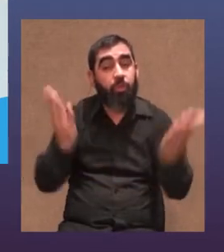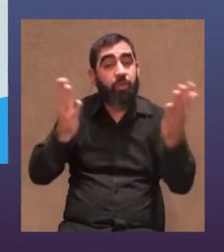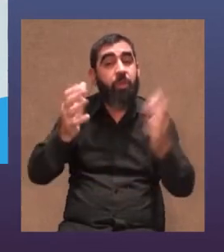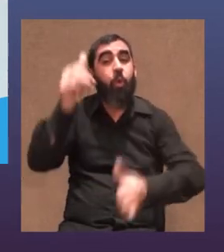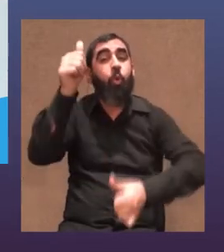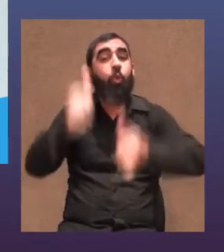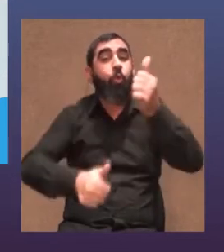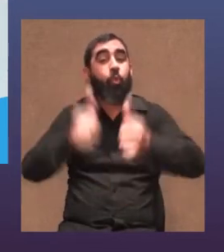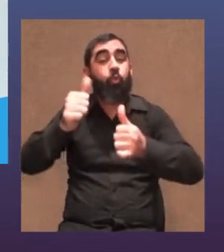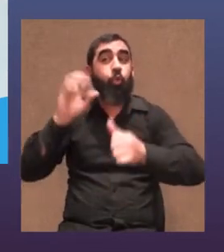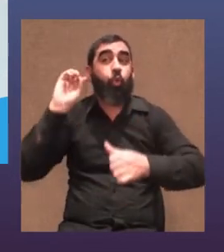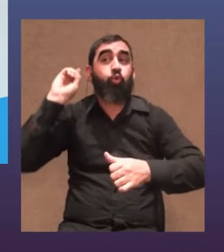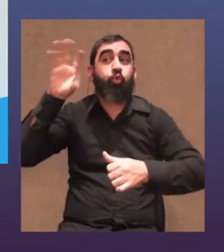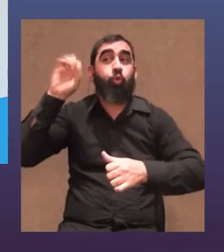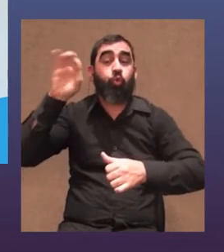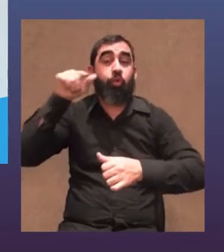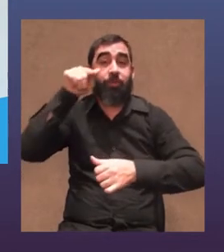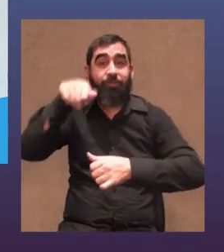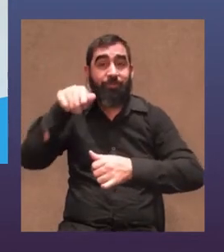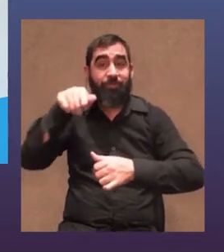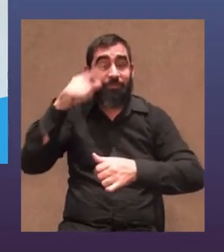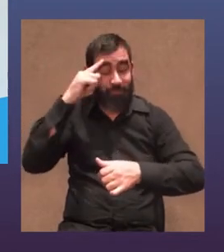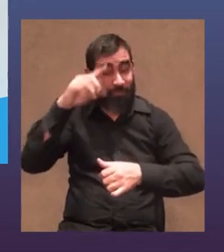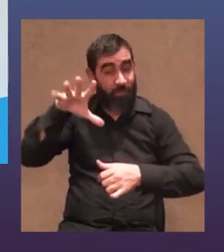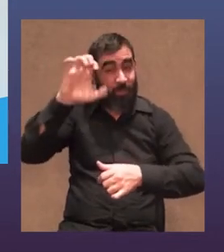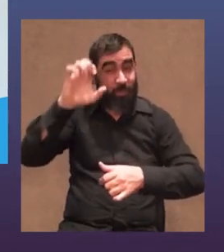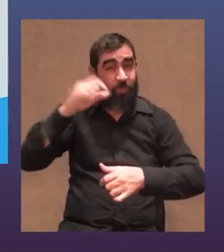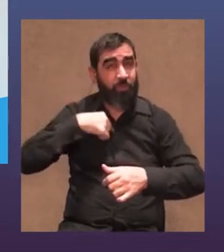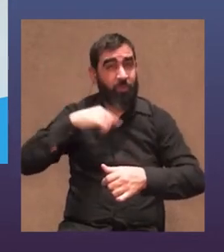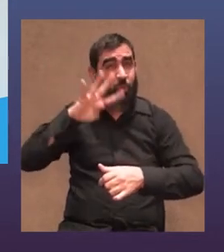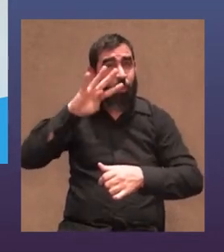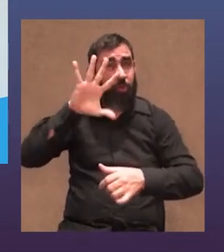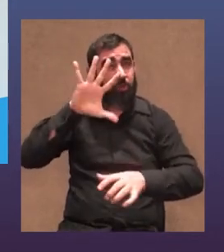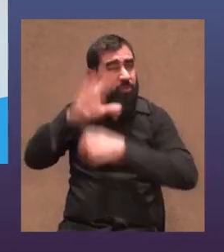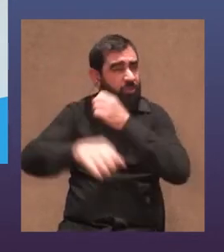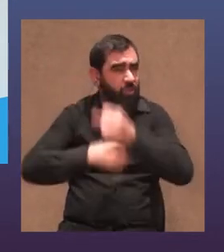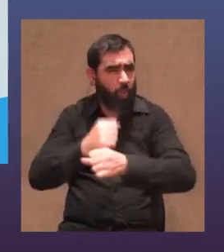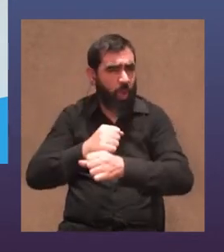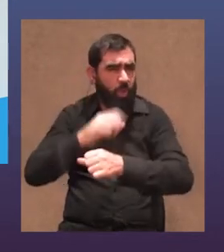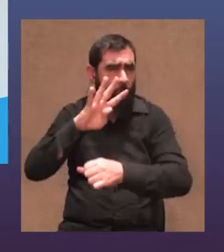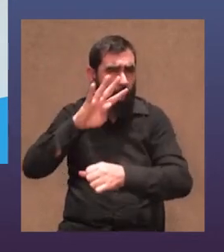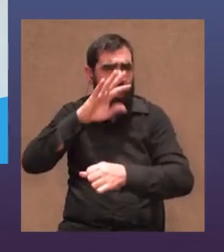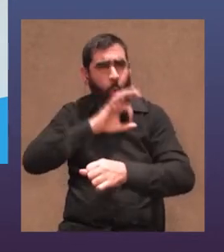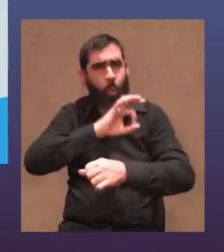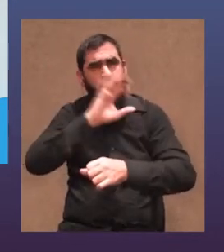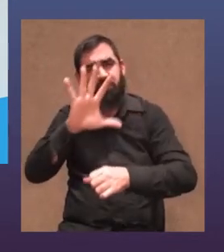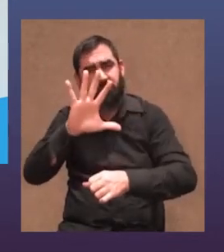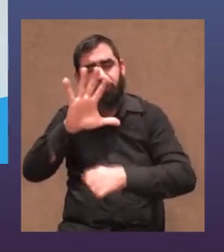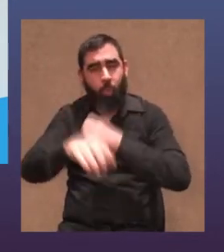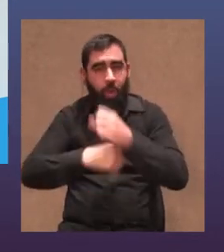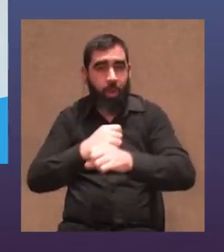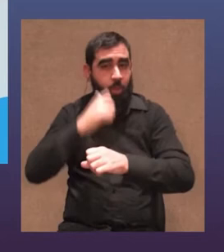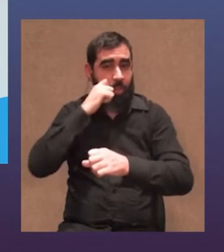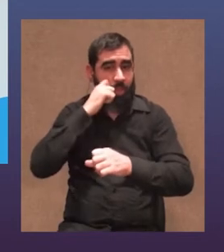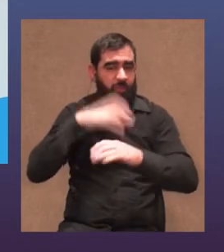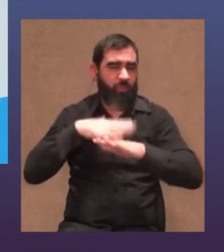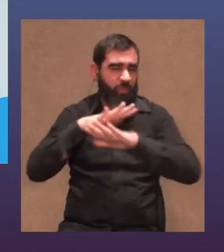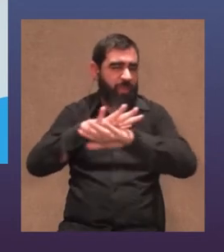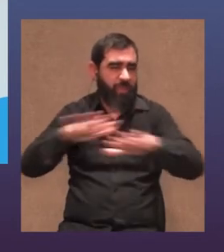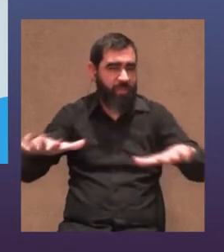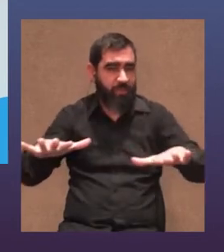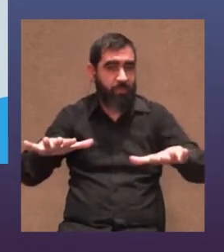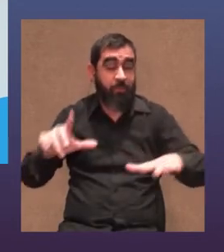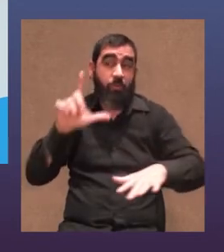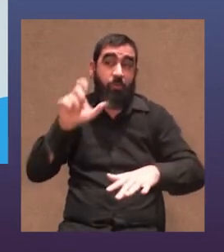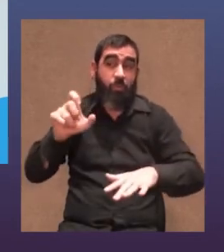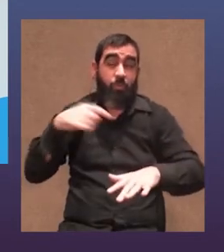de ingreso al Sodre. Y yo tenía 4 o 5 años cuando eso. Entonces, obviamente, y